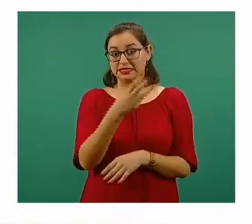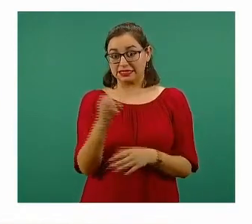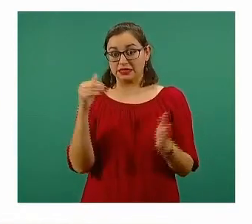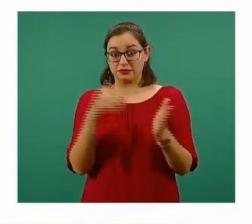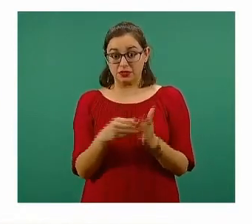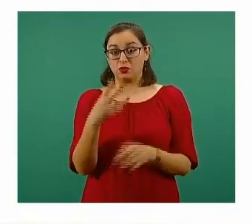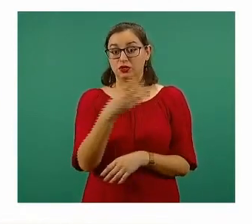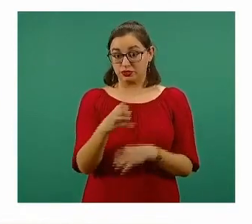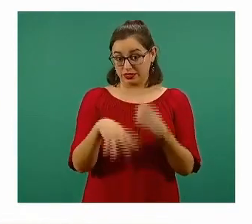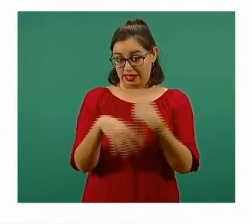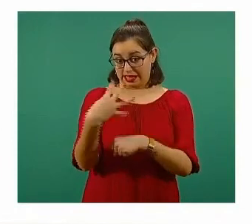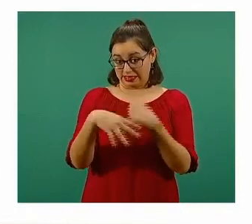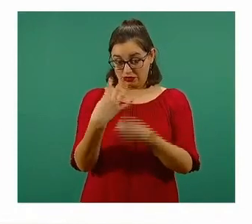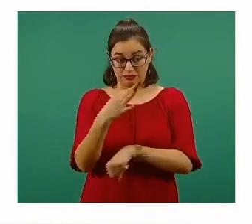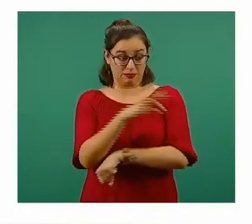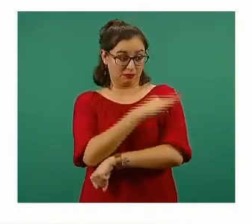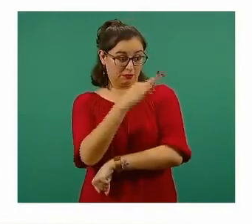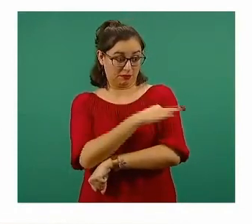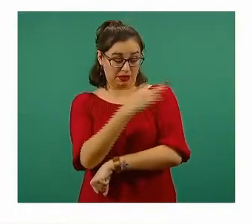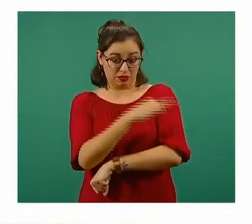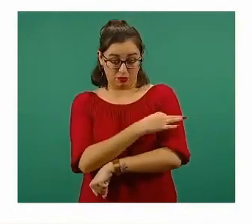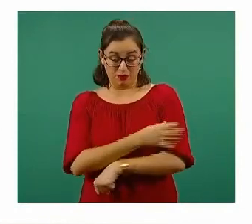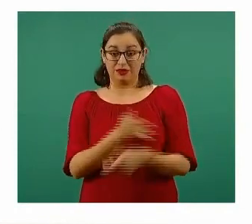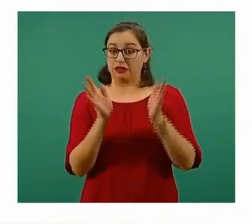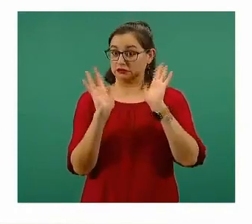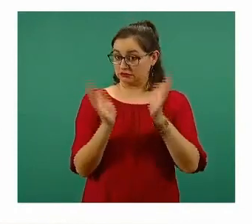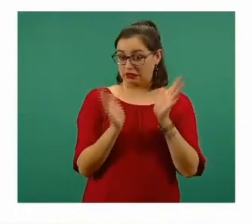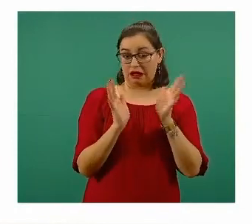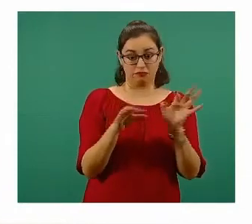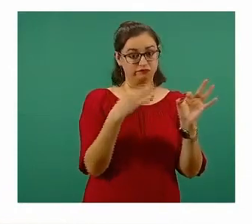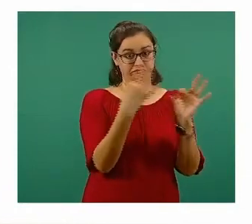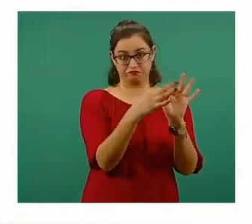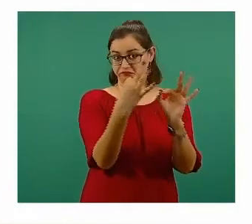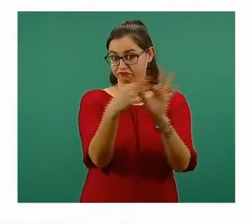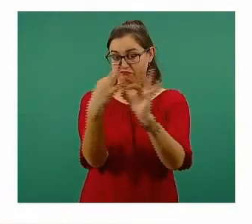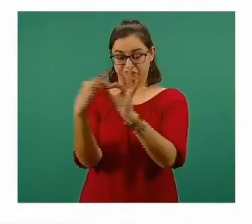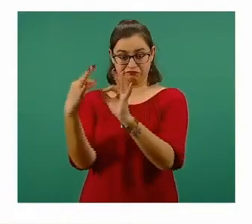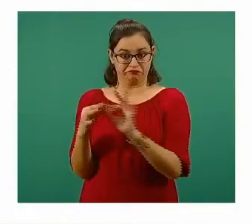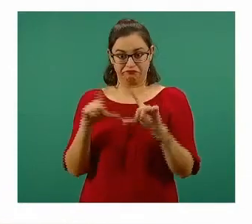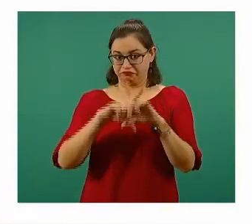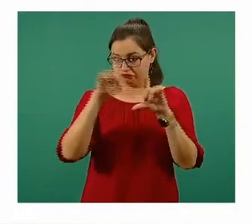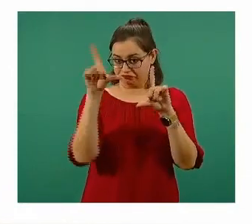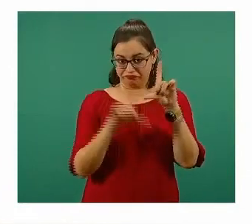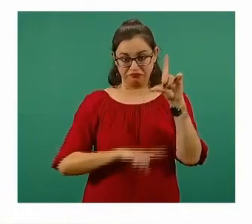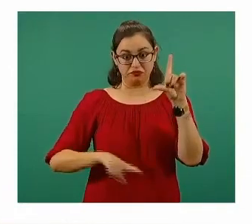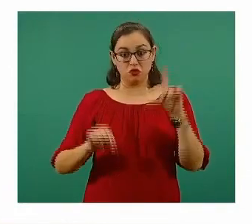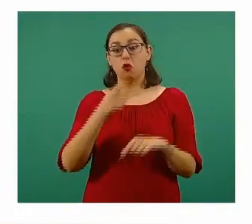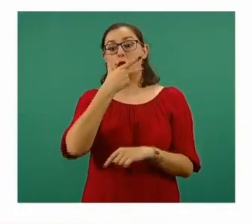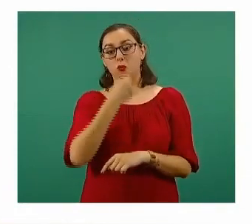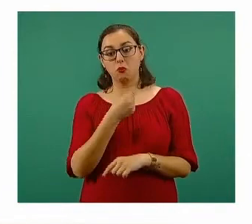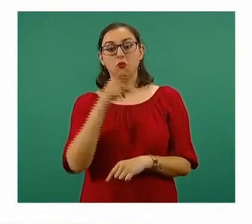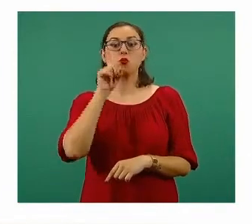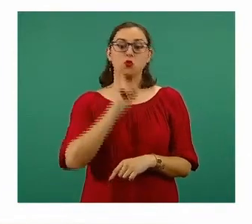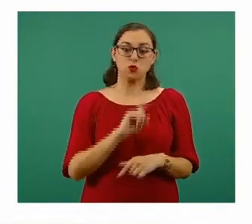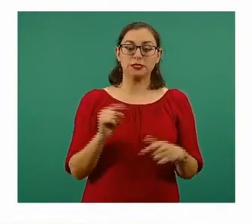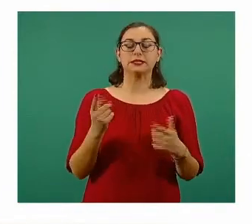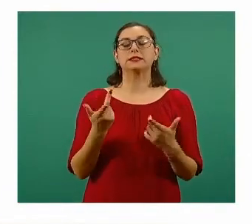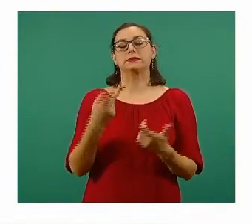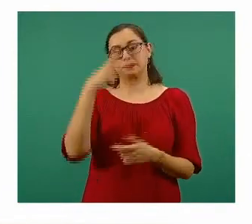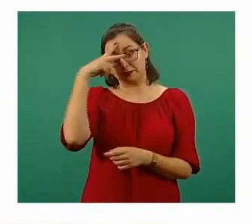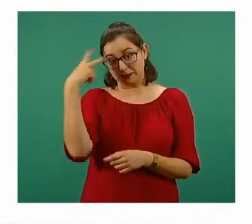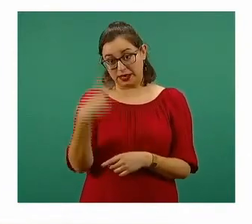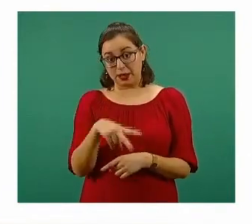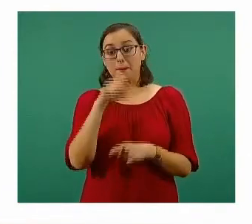21.300.414 dosis de vacuna han sido aplicadas a personas que residen en México, mexicanas, mexicanos y